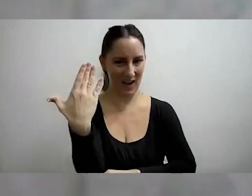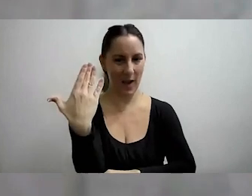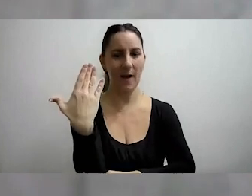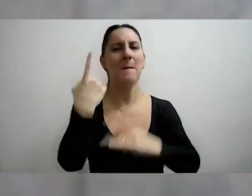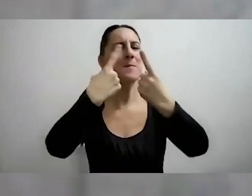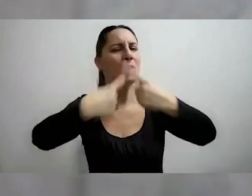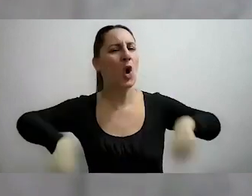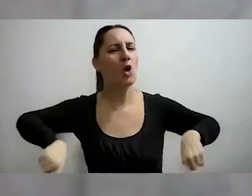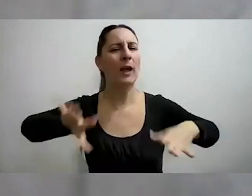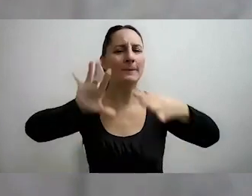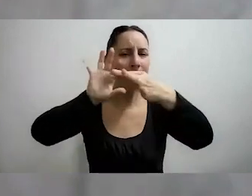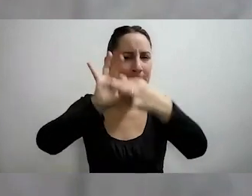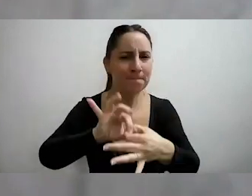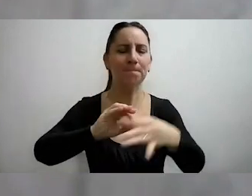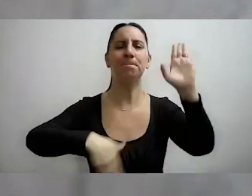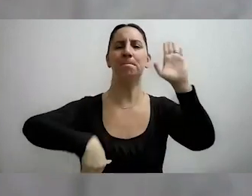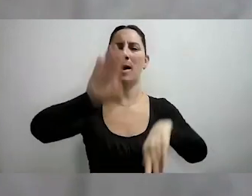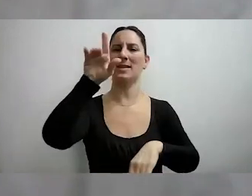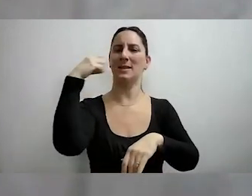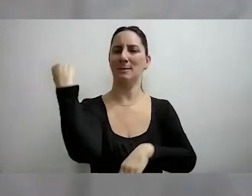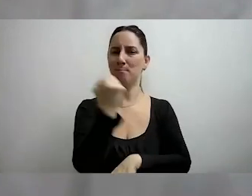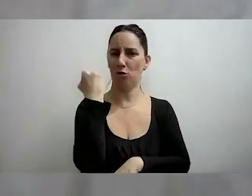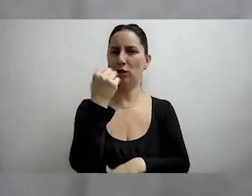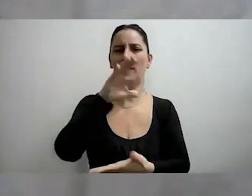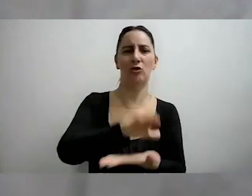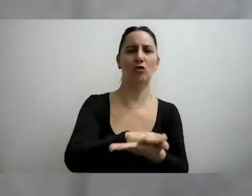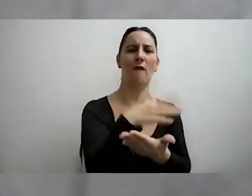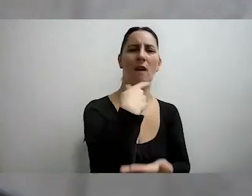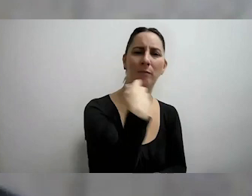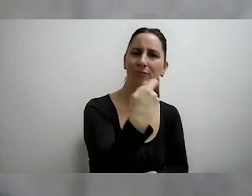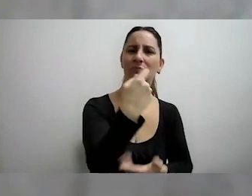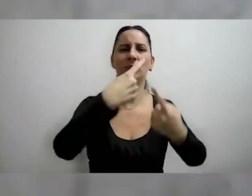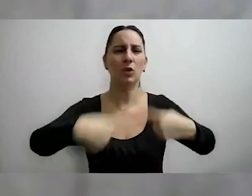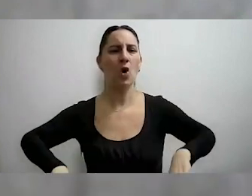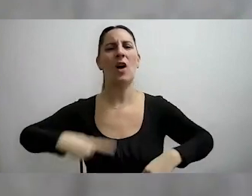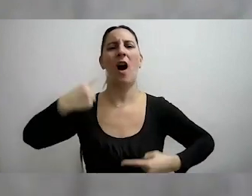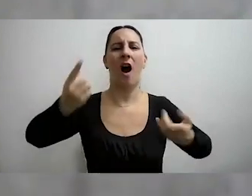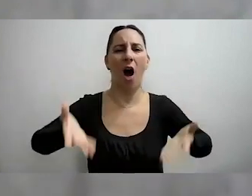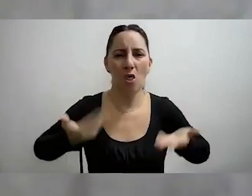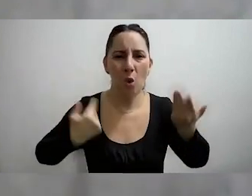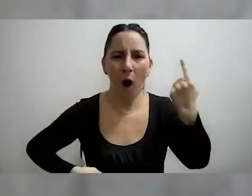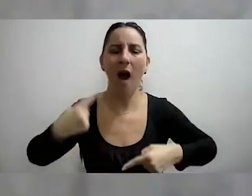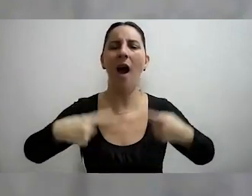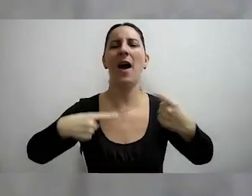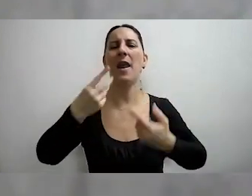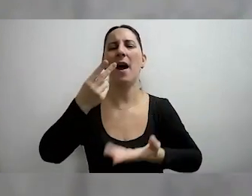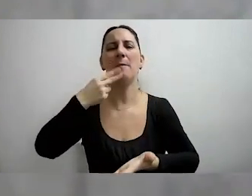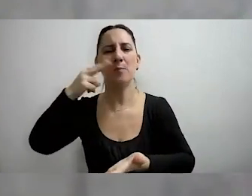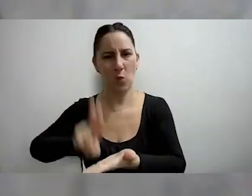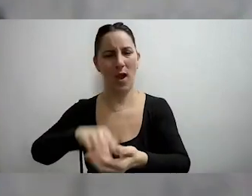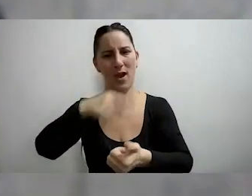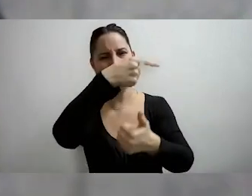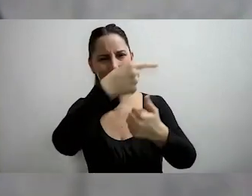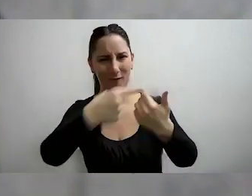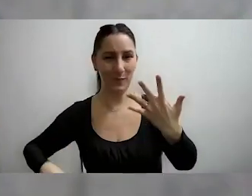aspectos más importantes de los temas tributarios, previsionales y algún que otro tema aduanero para conocimiento de, por un lado,